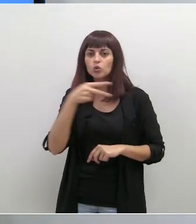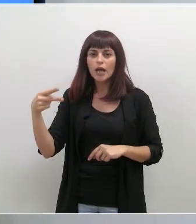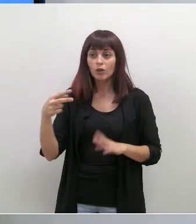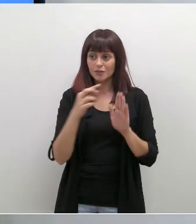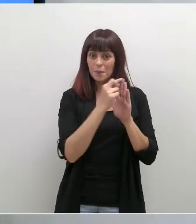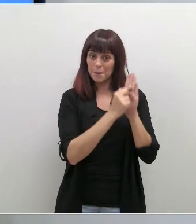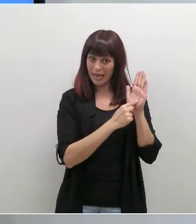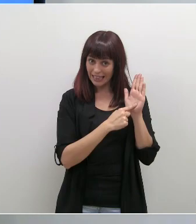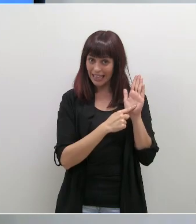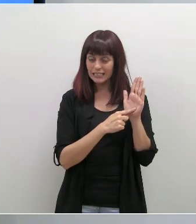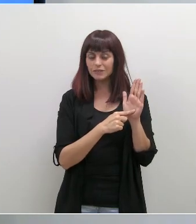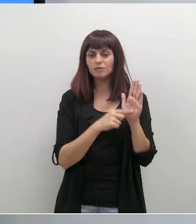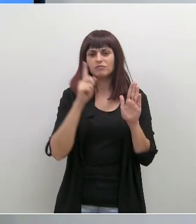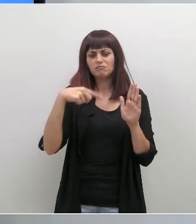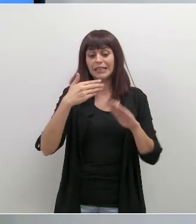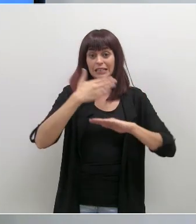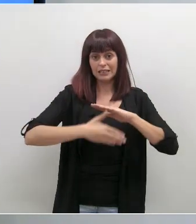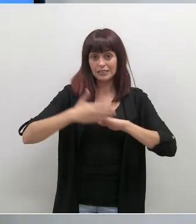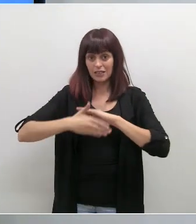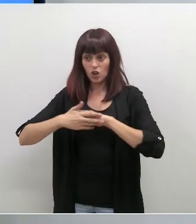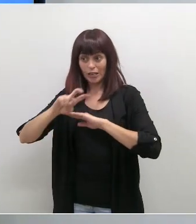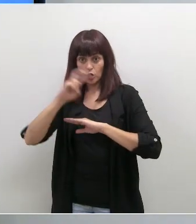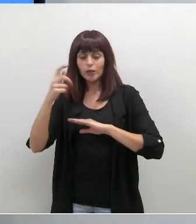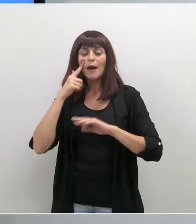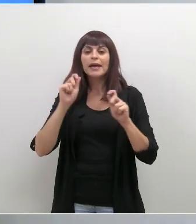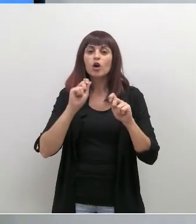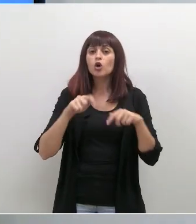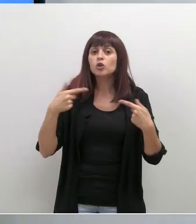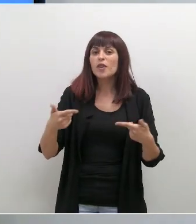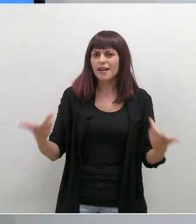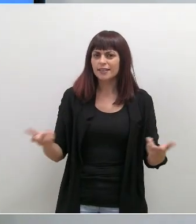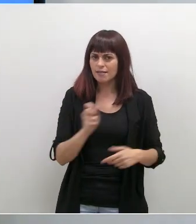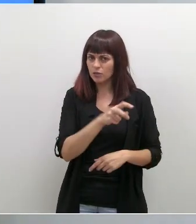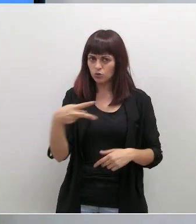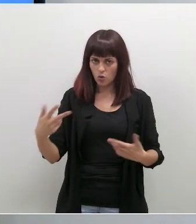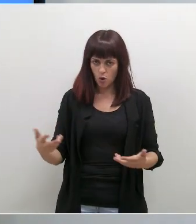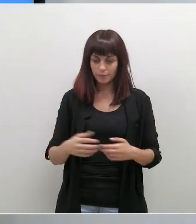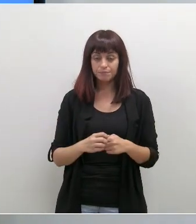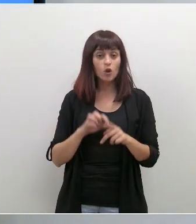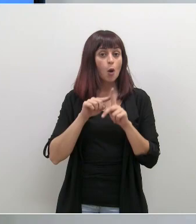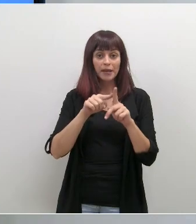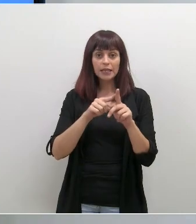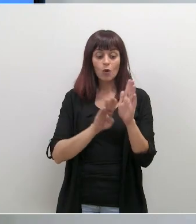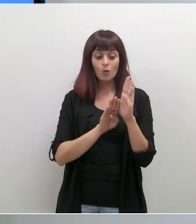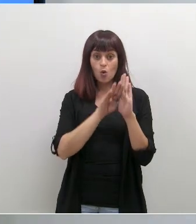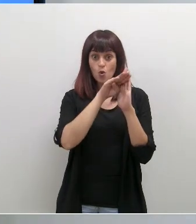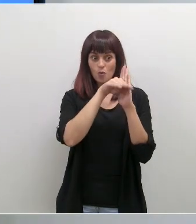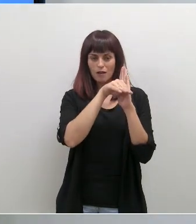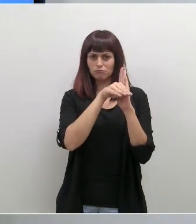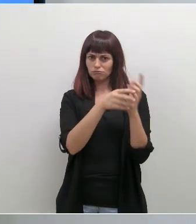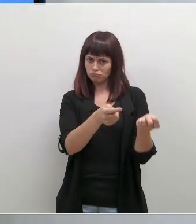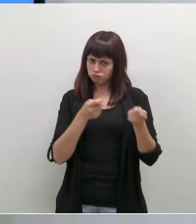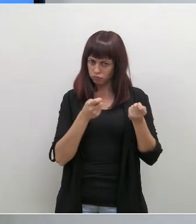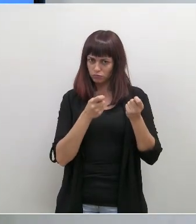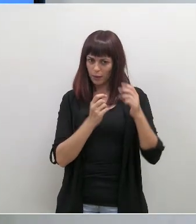medida junto con el resto de restricciones establecidas en nuestra región. Como ya hemos dicho, el objetivo es frenar la curva de contagio y